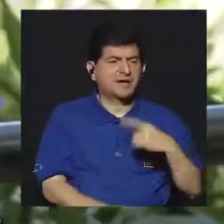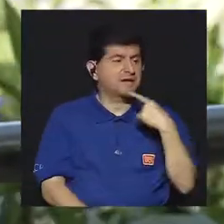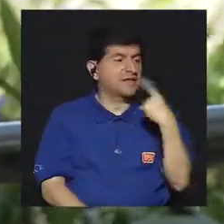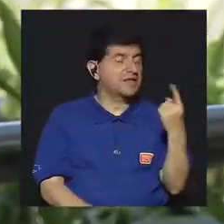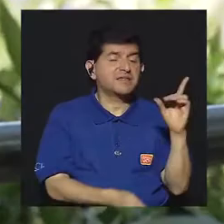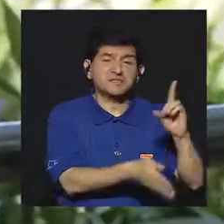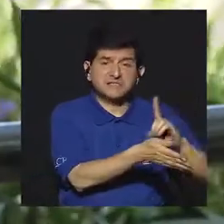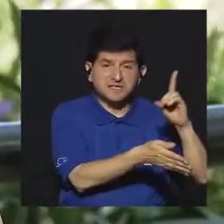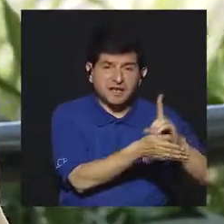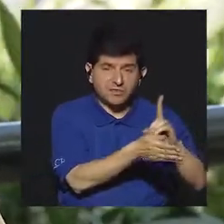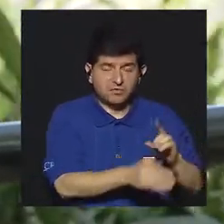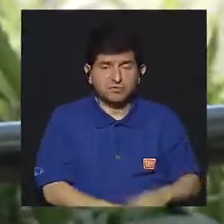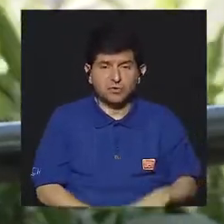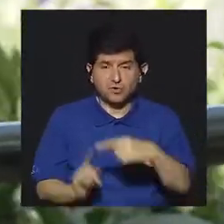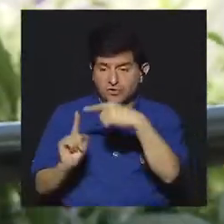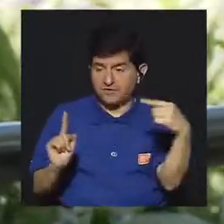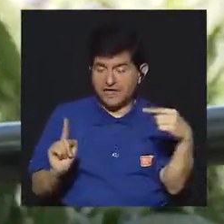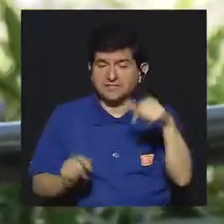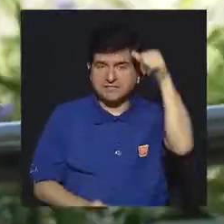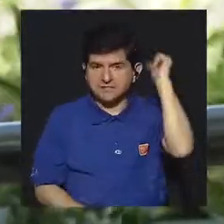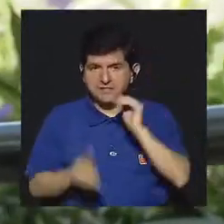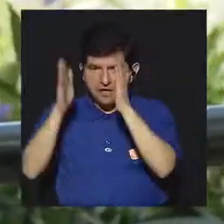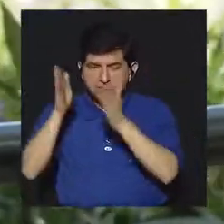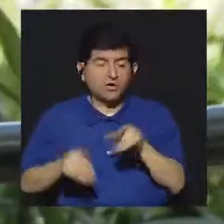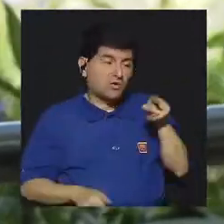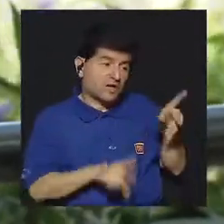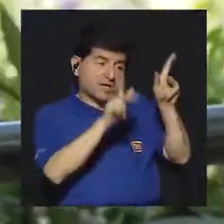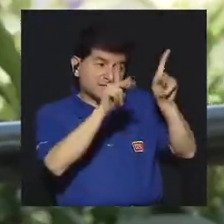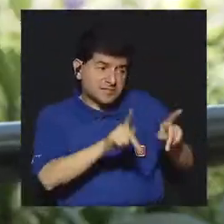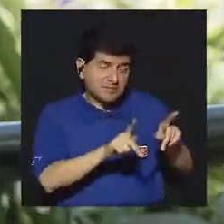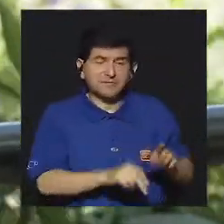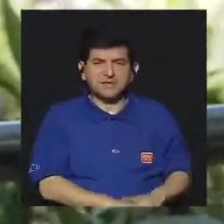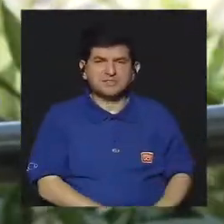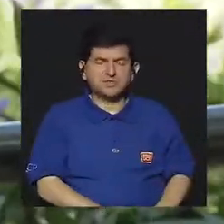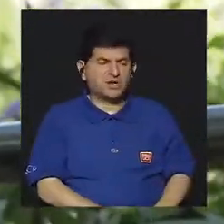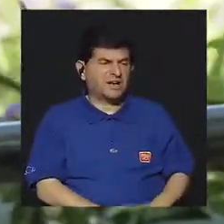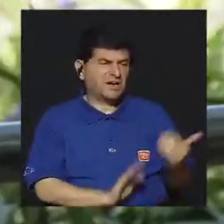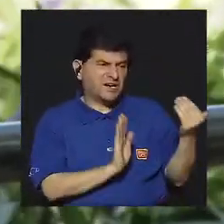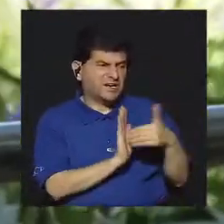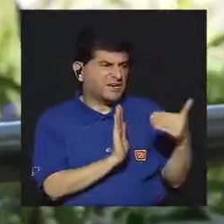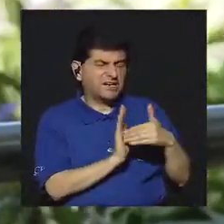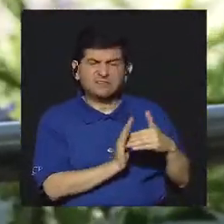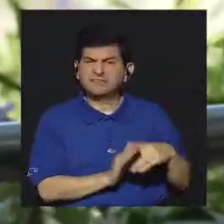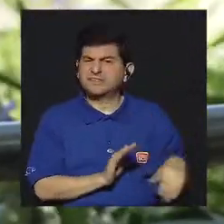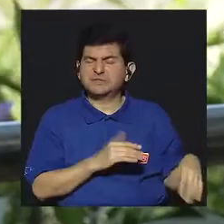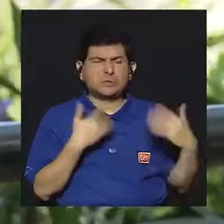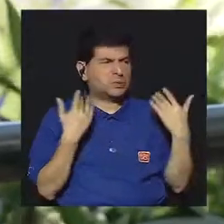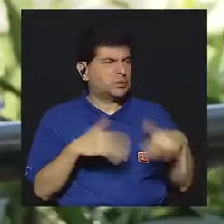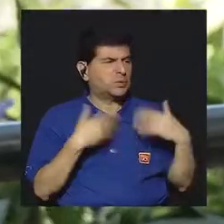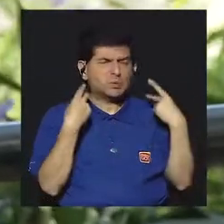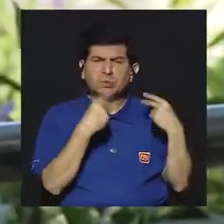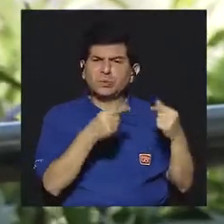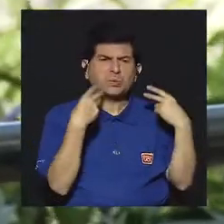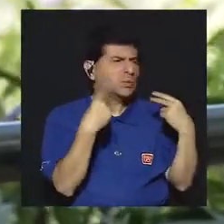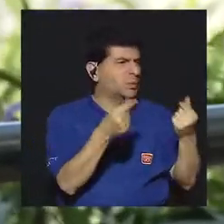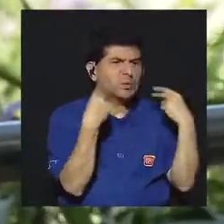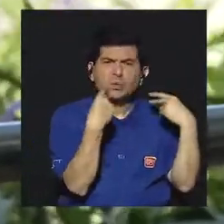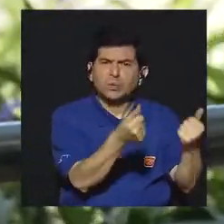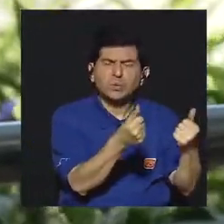decir al doctor, de parte también del audiólogo, doctor, este paciente me le está haciendo un efecto nocivo muy